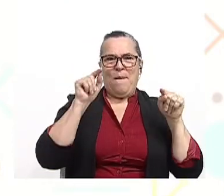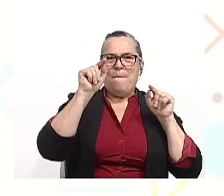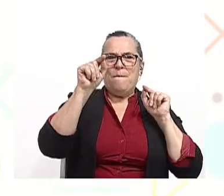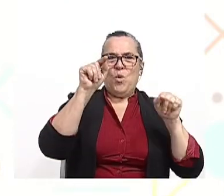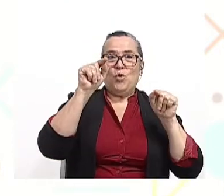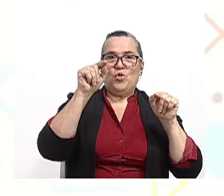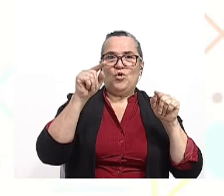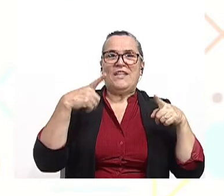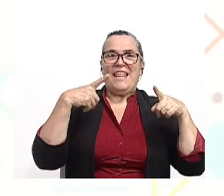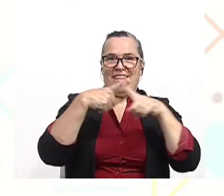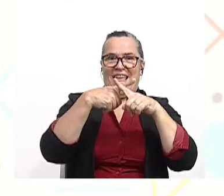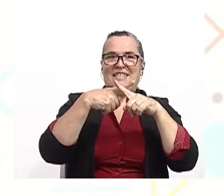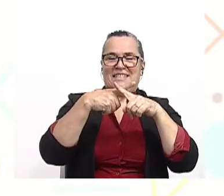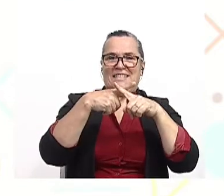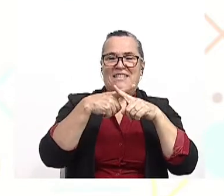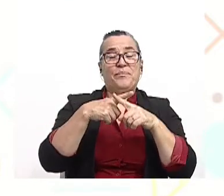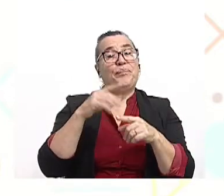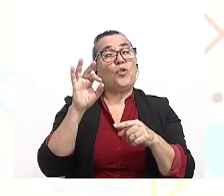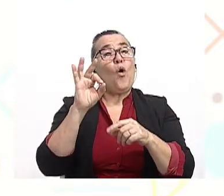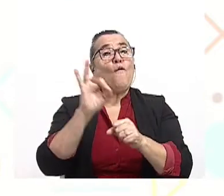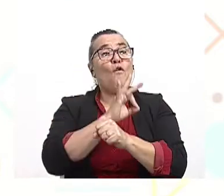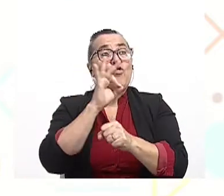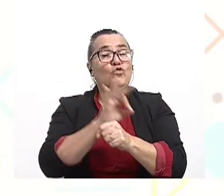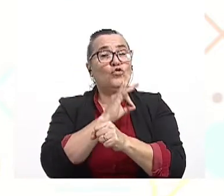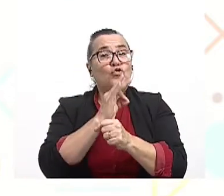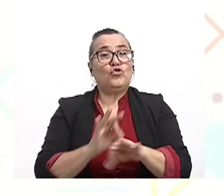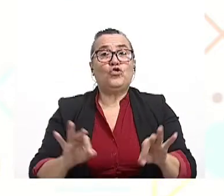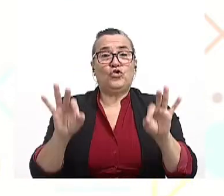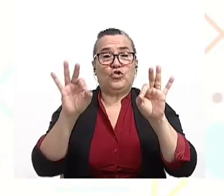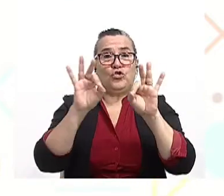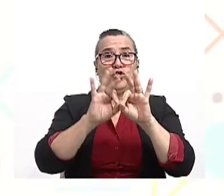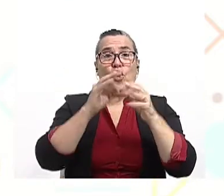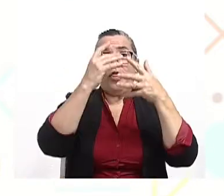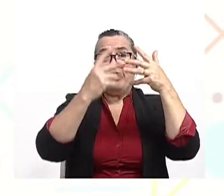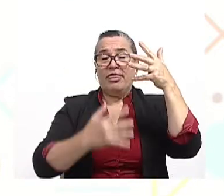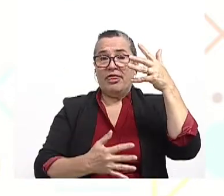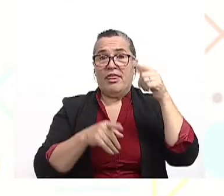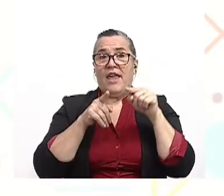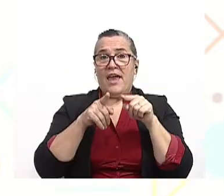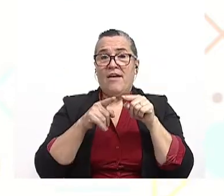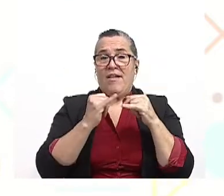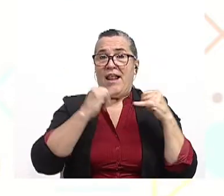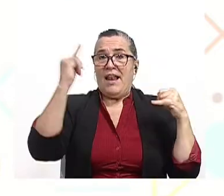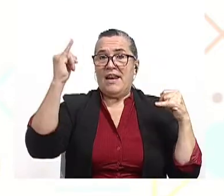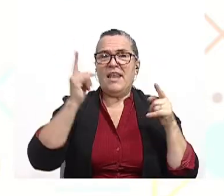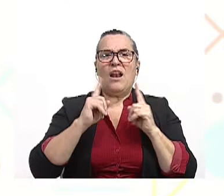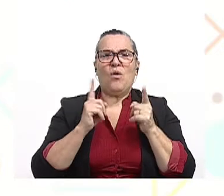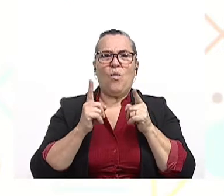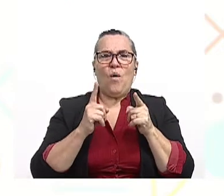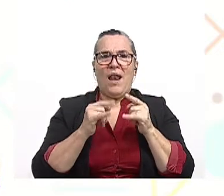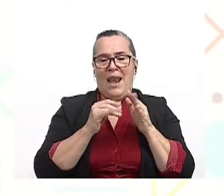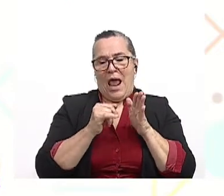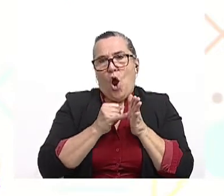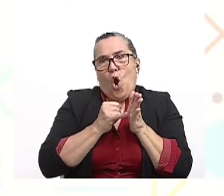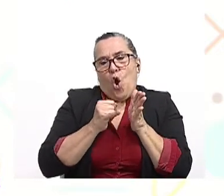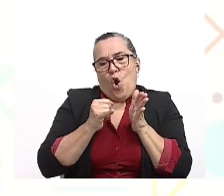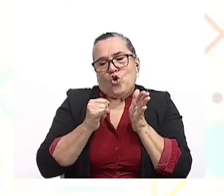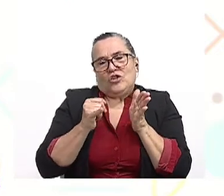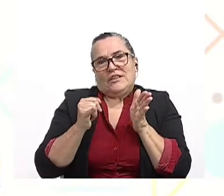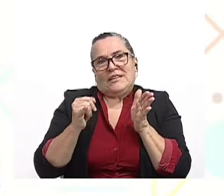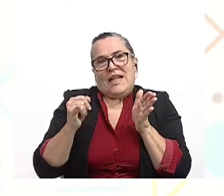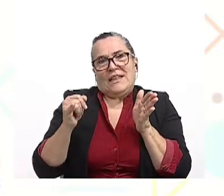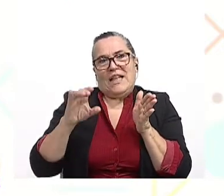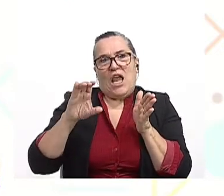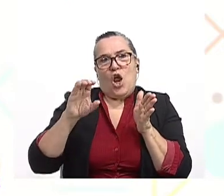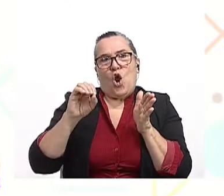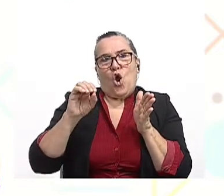intersección. Una función importante que se deriva de la función lineal es la función constante. ¿Recuerdan que era